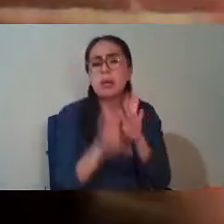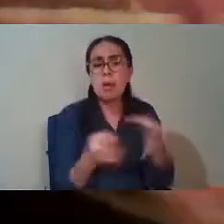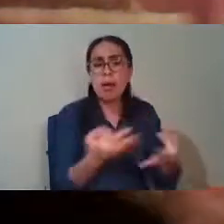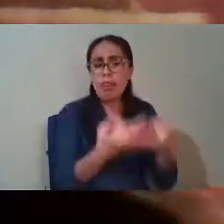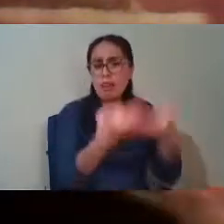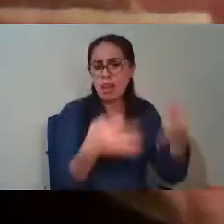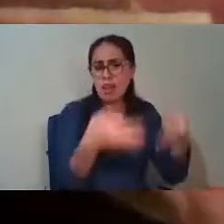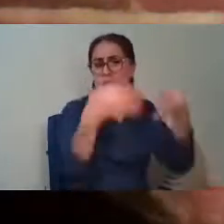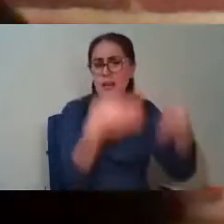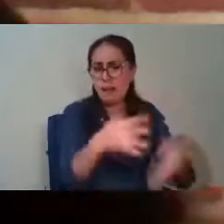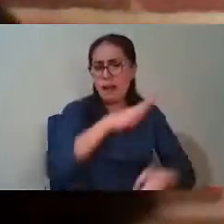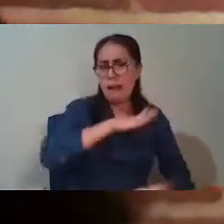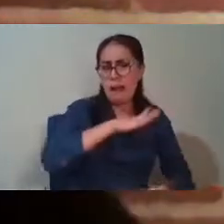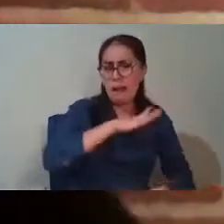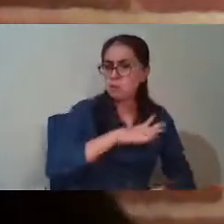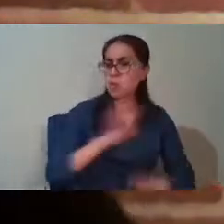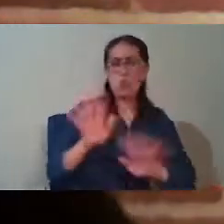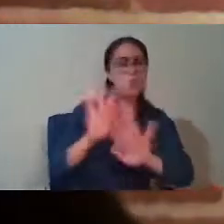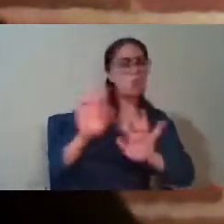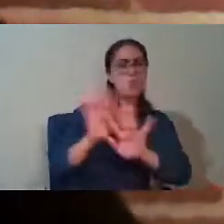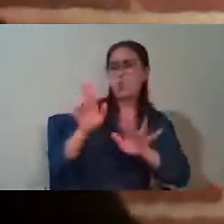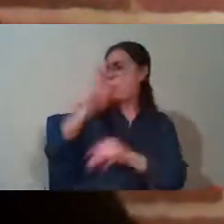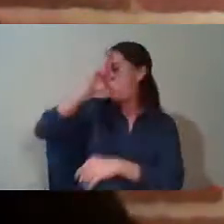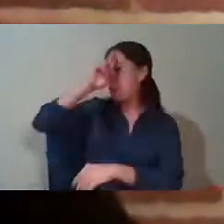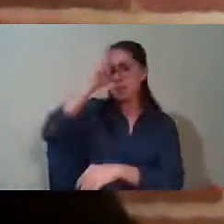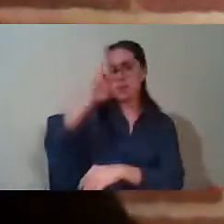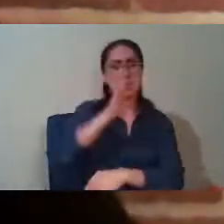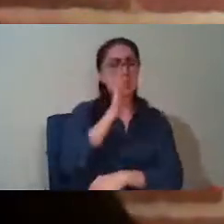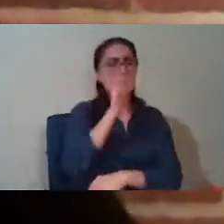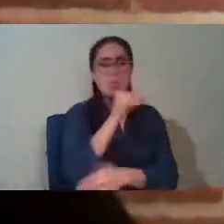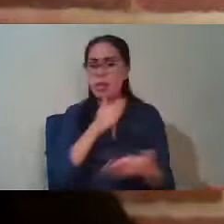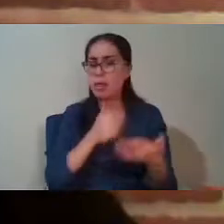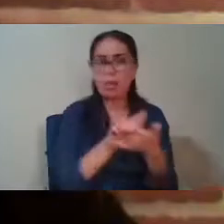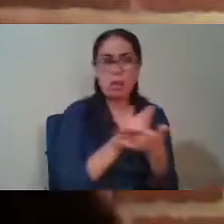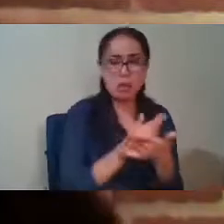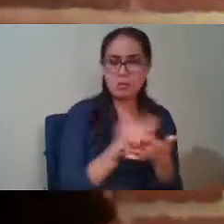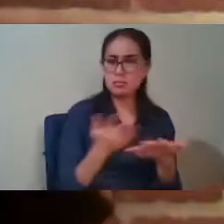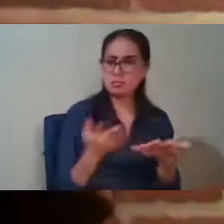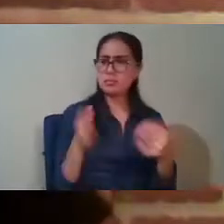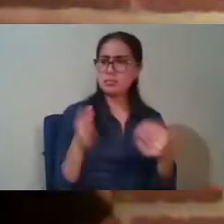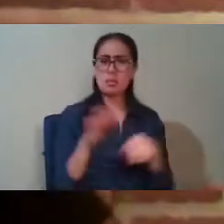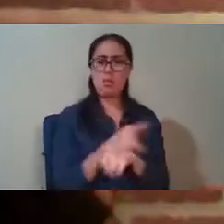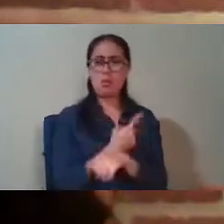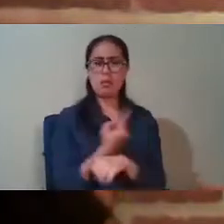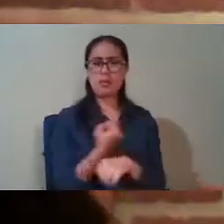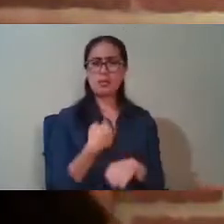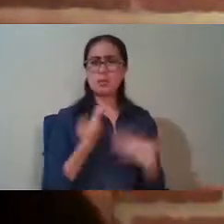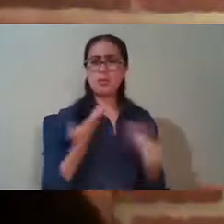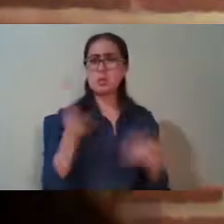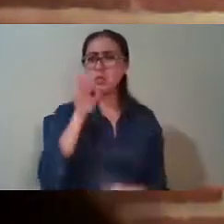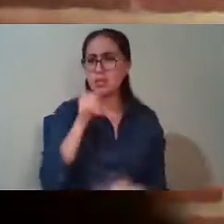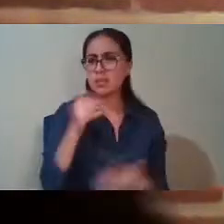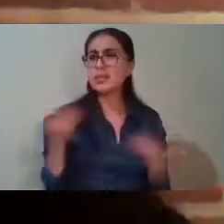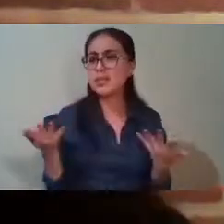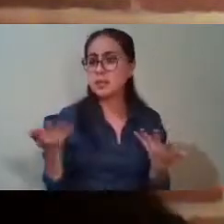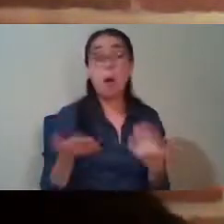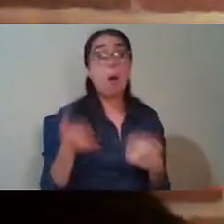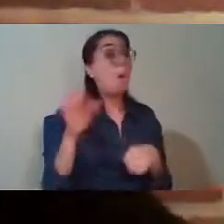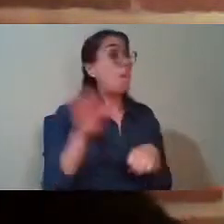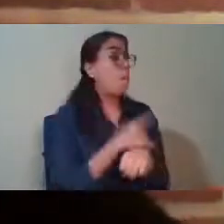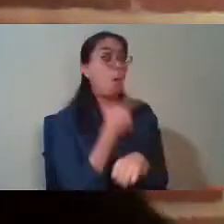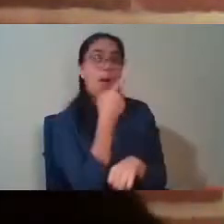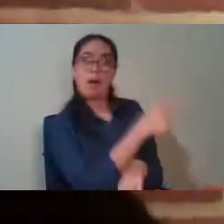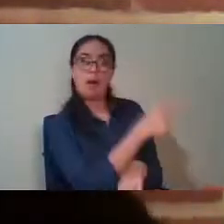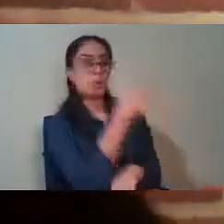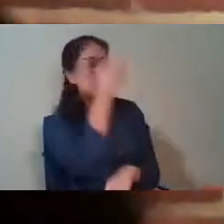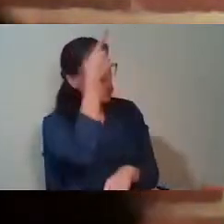no se puede cruzar. ¿Por qué no podés cruzar? No, porque eso es de otro. ¿Por qué? Y sí, pero ¿y por qué no podés cruzar? Porque es de